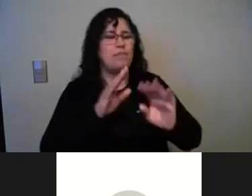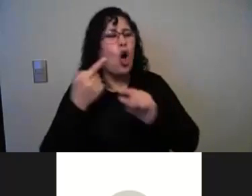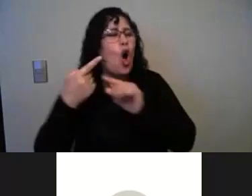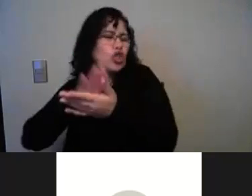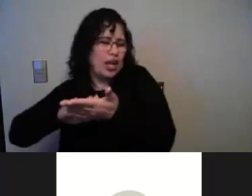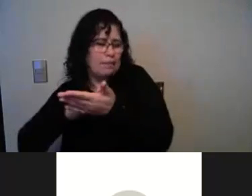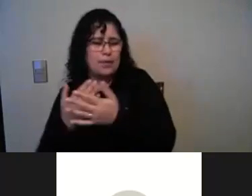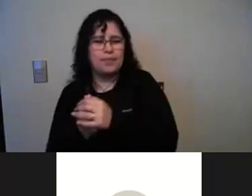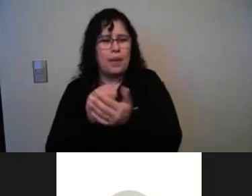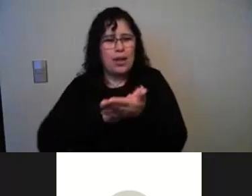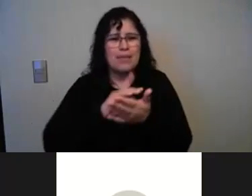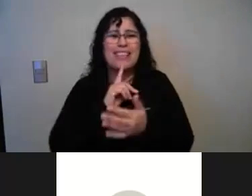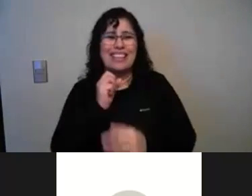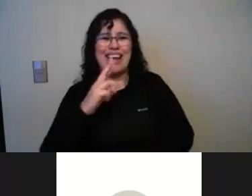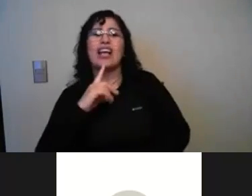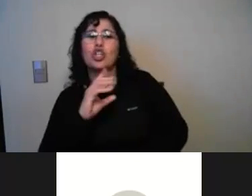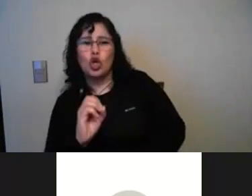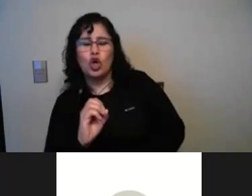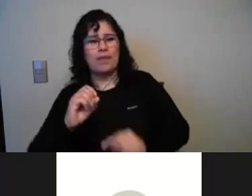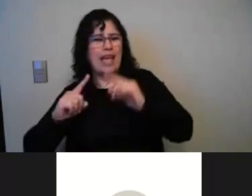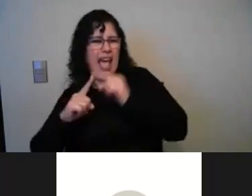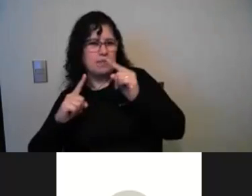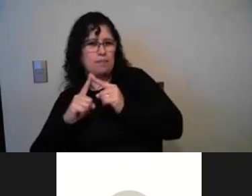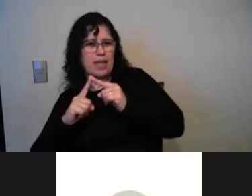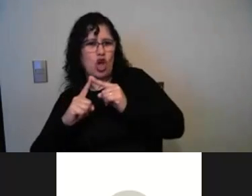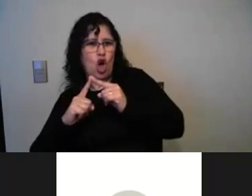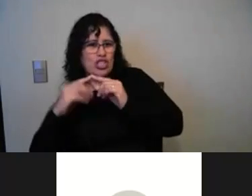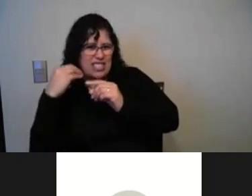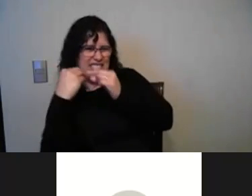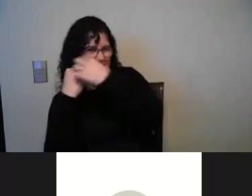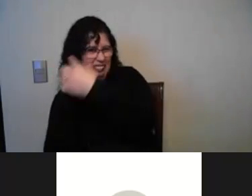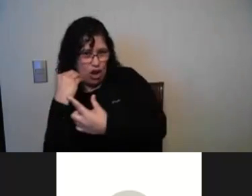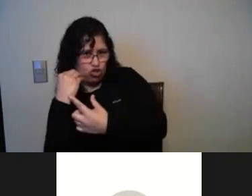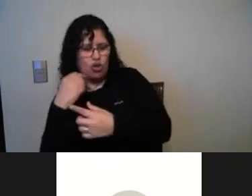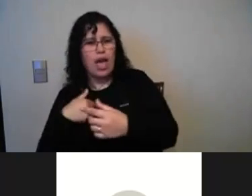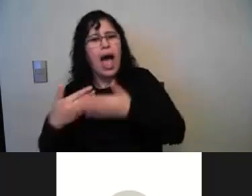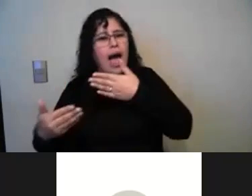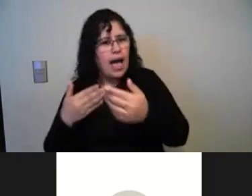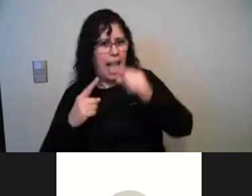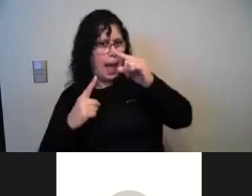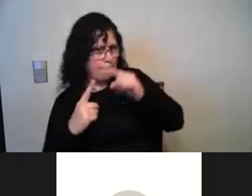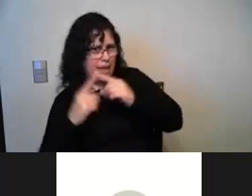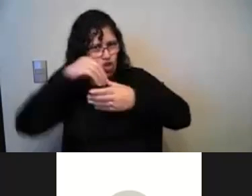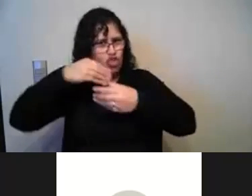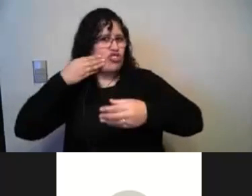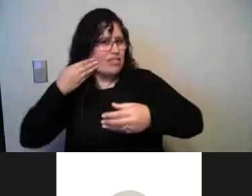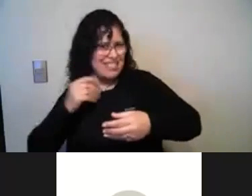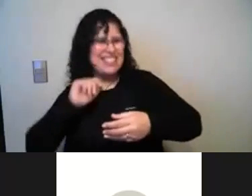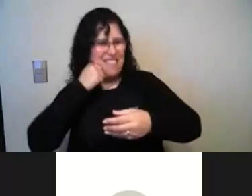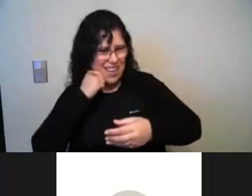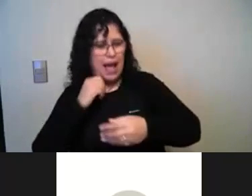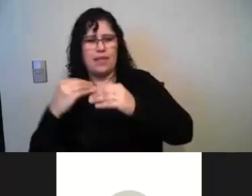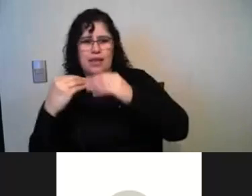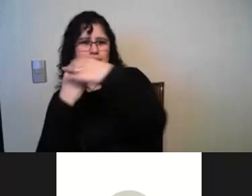tracto espino-cerebeloso. Me ubico, espino de médula espinal, cerebeloso de cerebelo. Por tanto, es